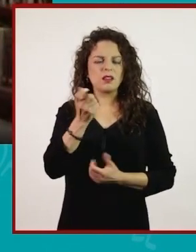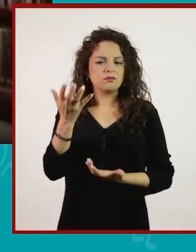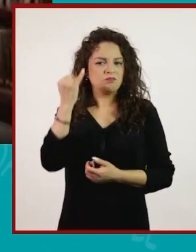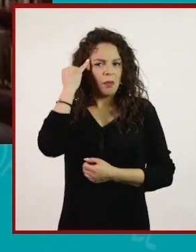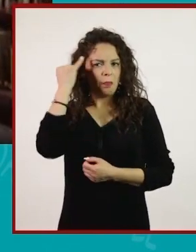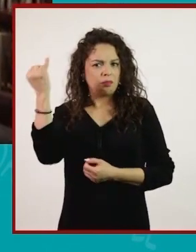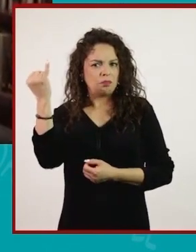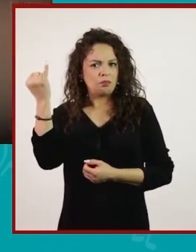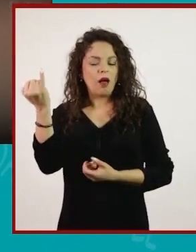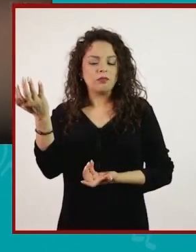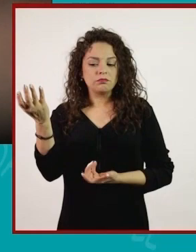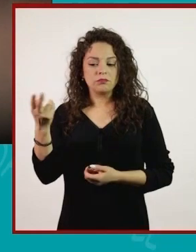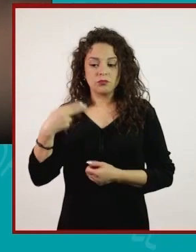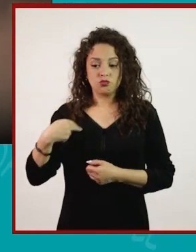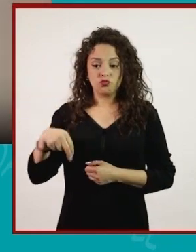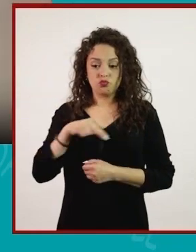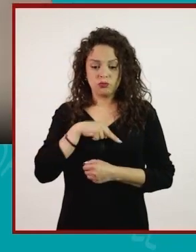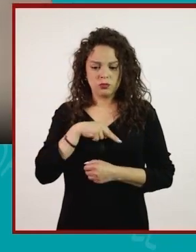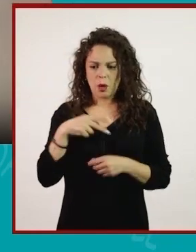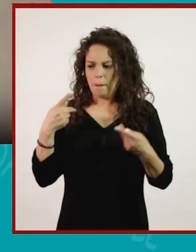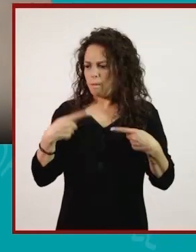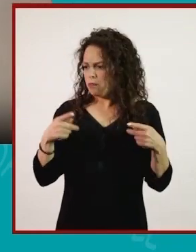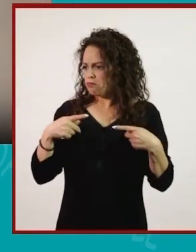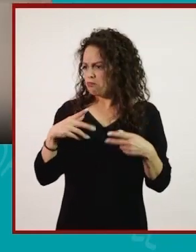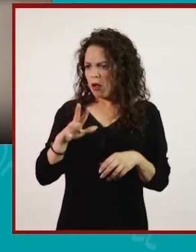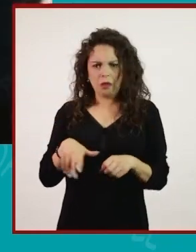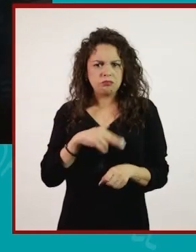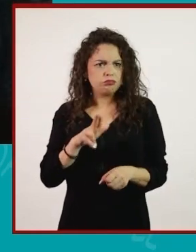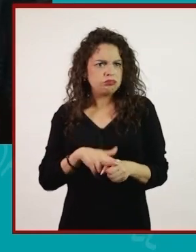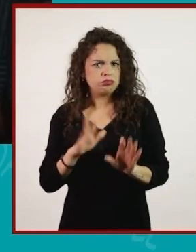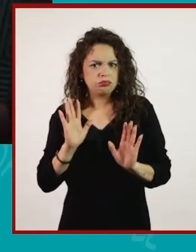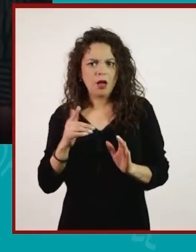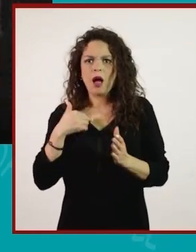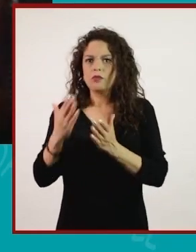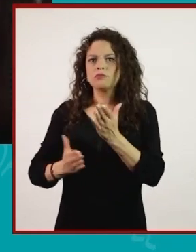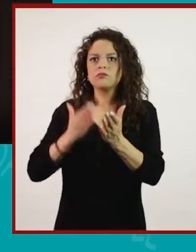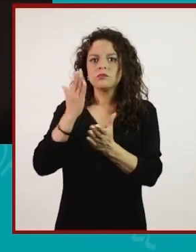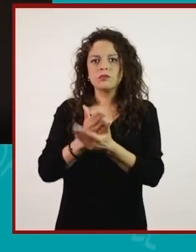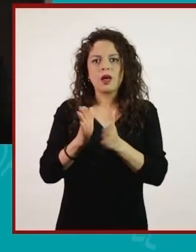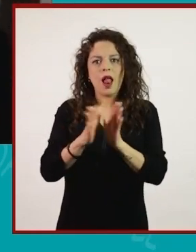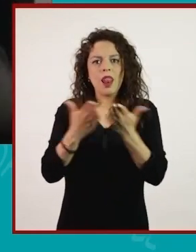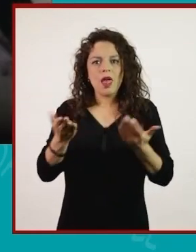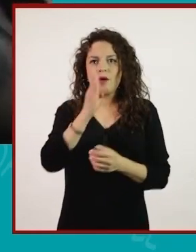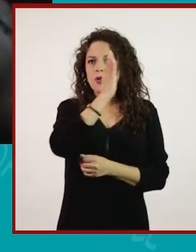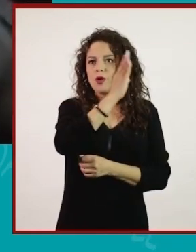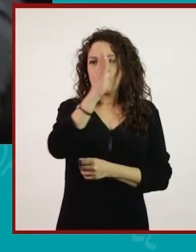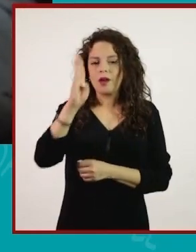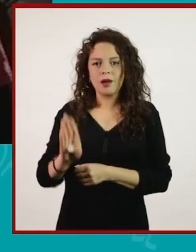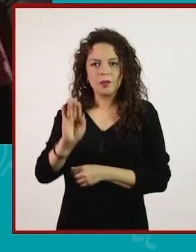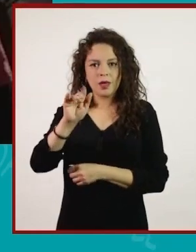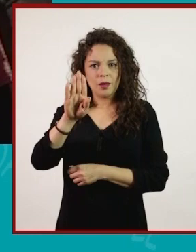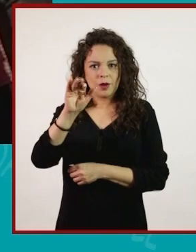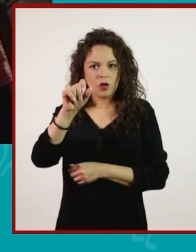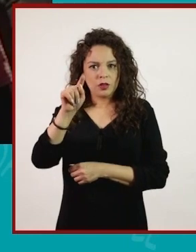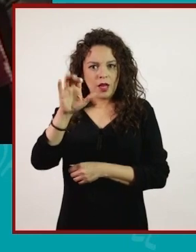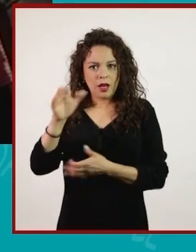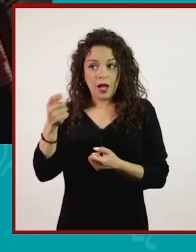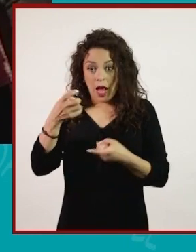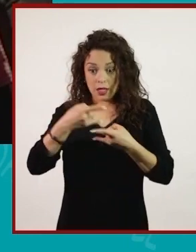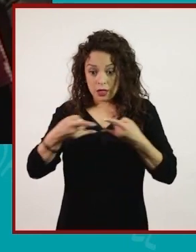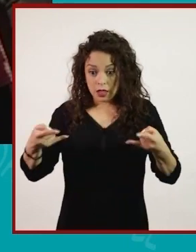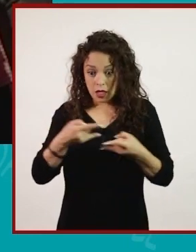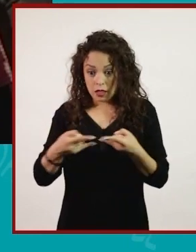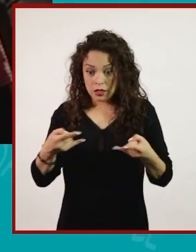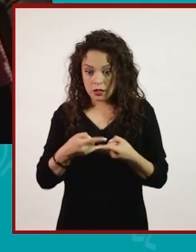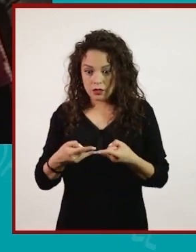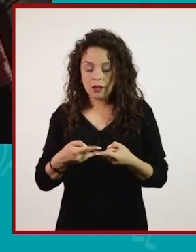La idea principal es que nosotros somos personas comunes y corrientes que llegamos a una biblioteca y en la biblioteca las historias